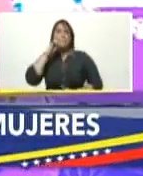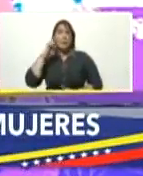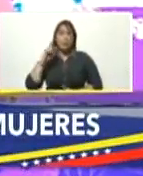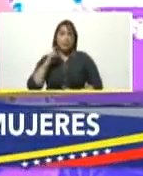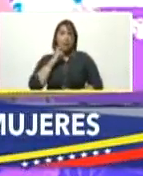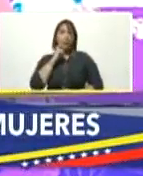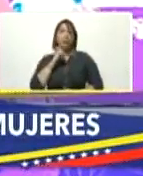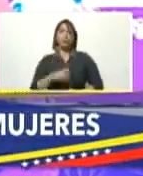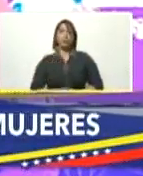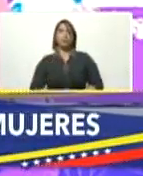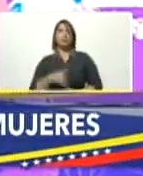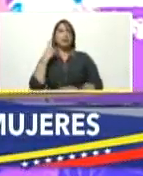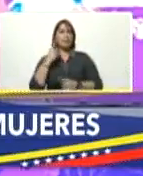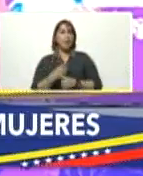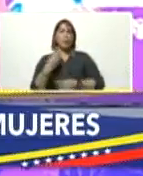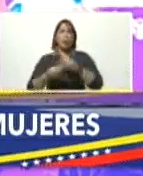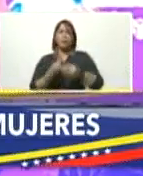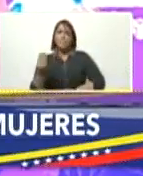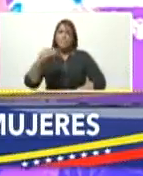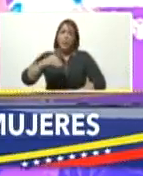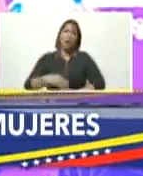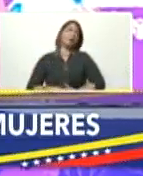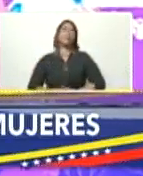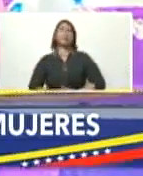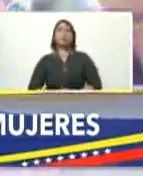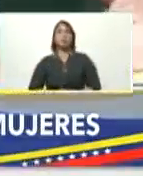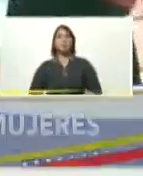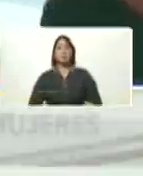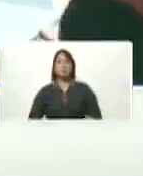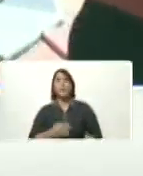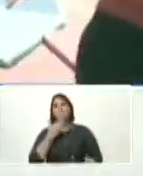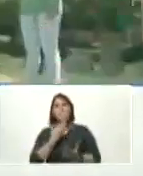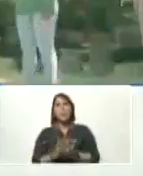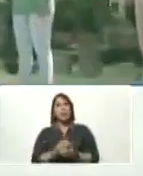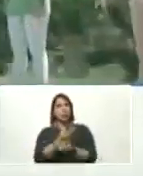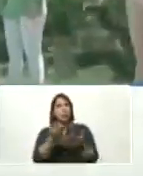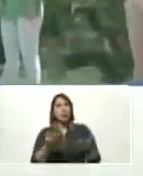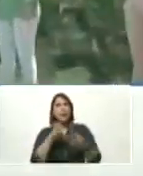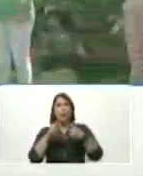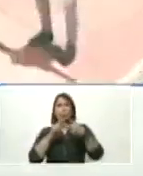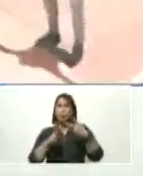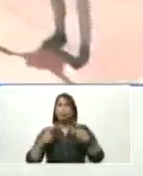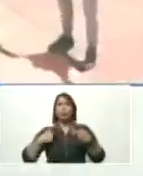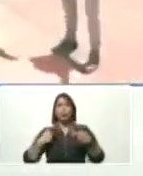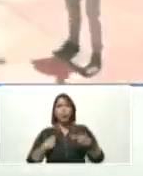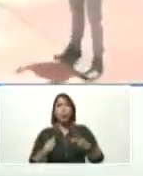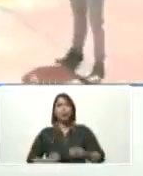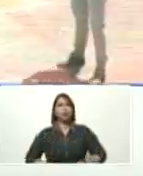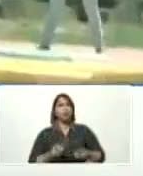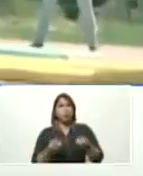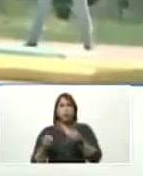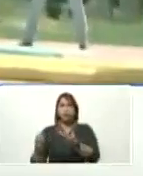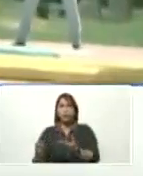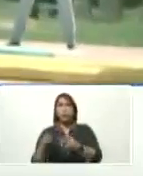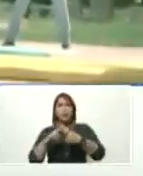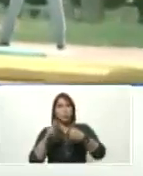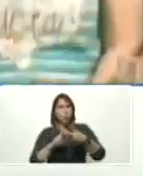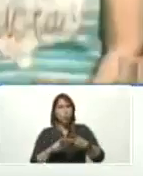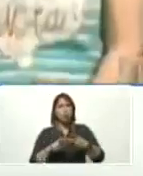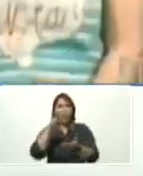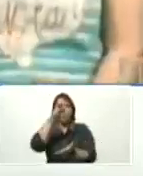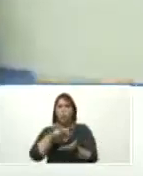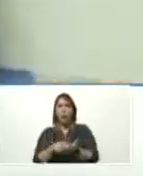embarazadas. Tenemos que hacer más. Pídanme ustedes los recursos y yo los paro, yo paro los recursos para